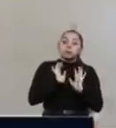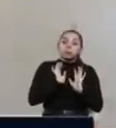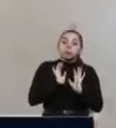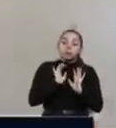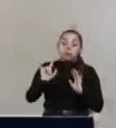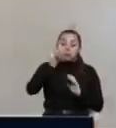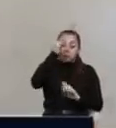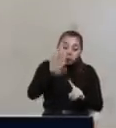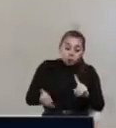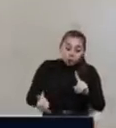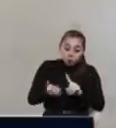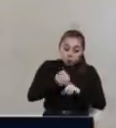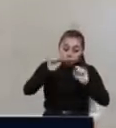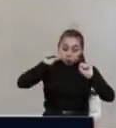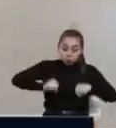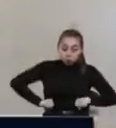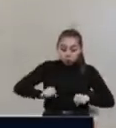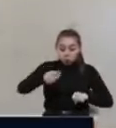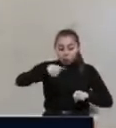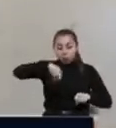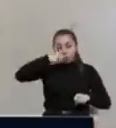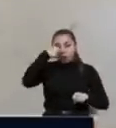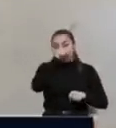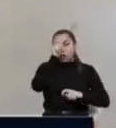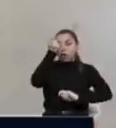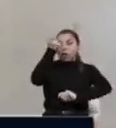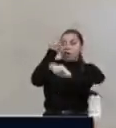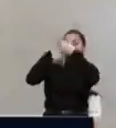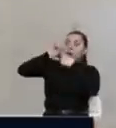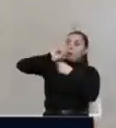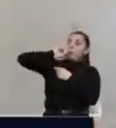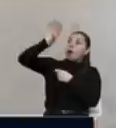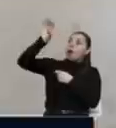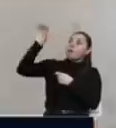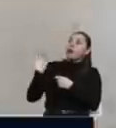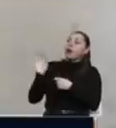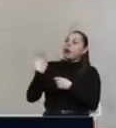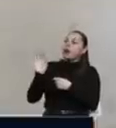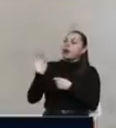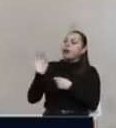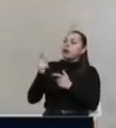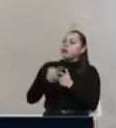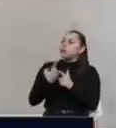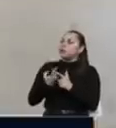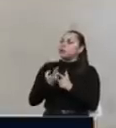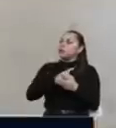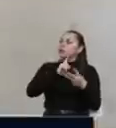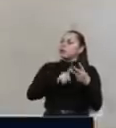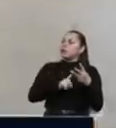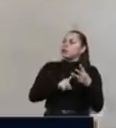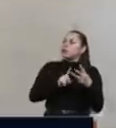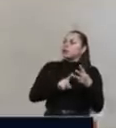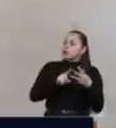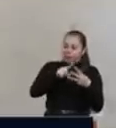logra exportar la cocaína, entonces la tercera